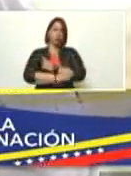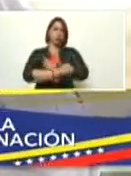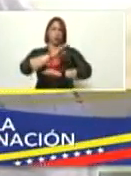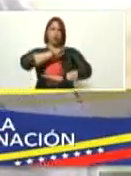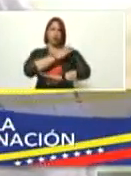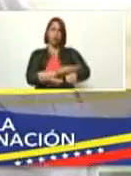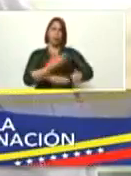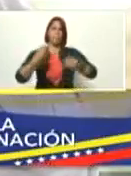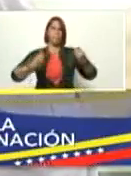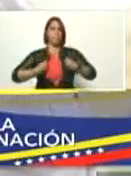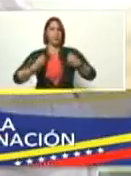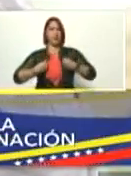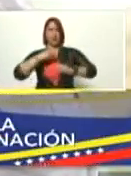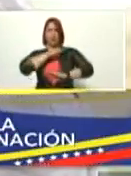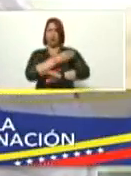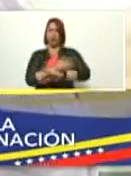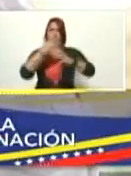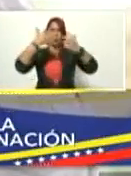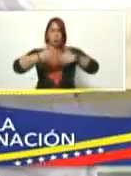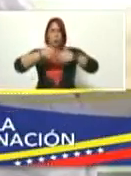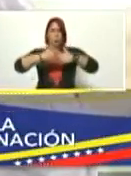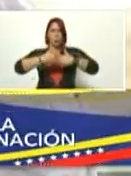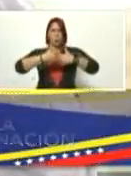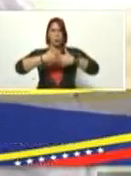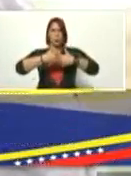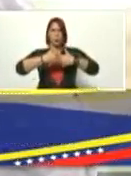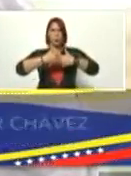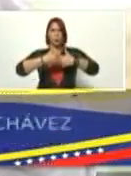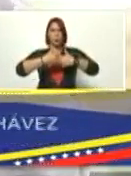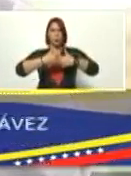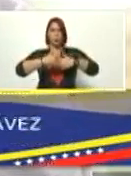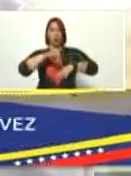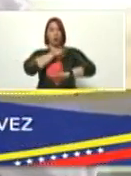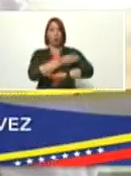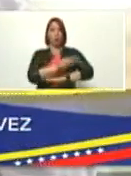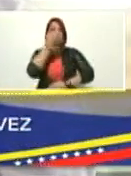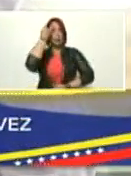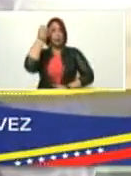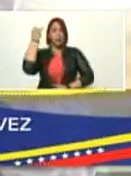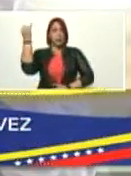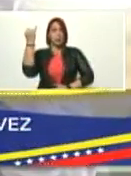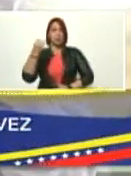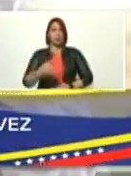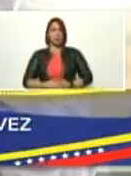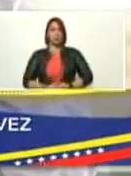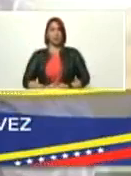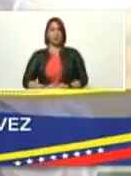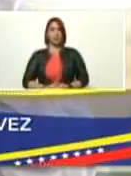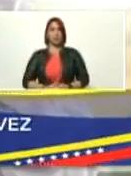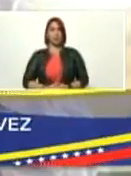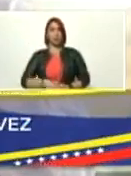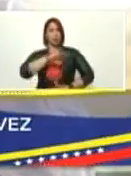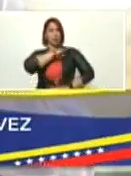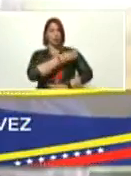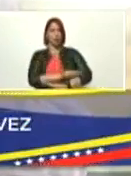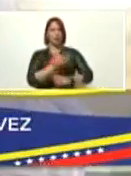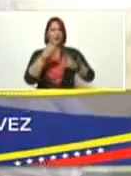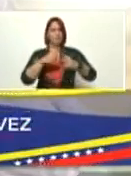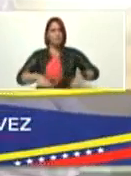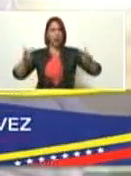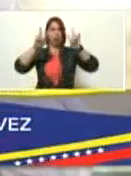fuerza viva, en fuerza motriz, en fuerza inspiradora, en fuerza de